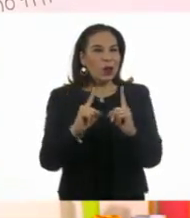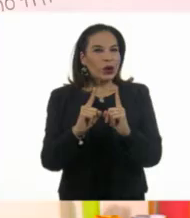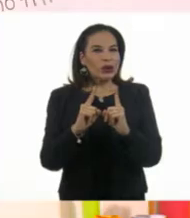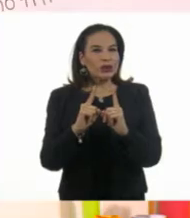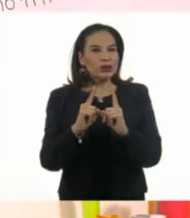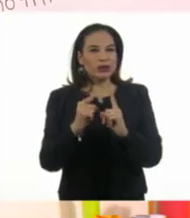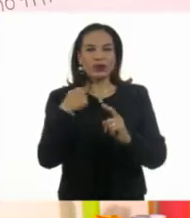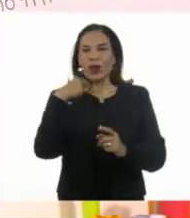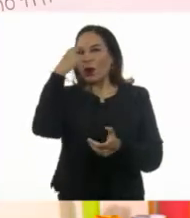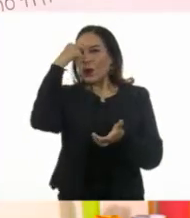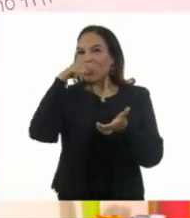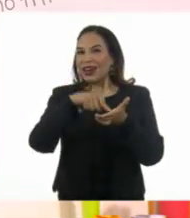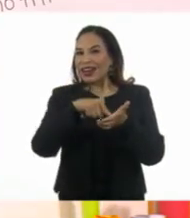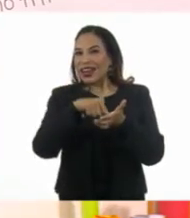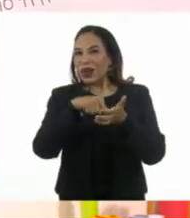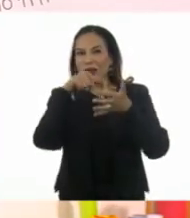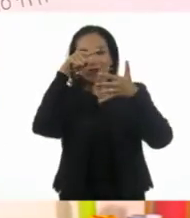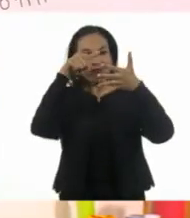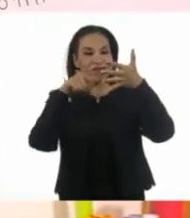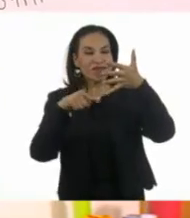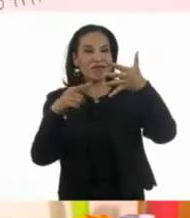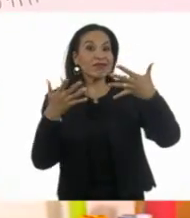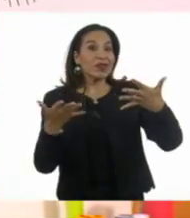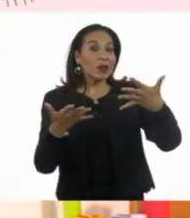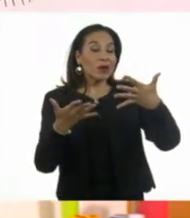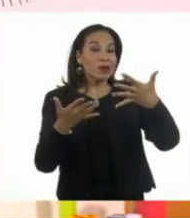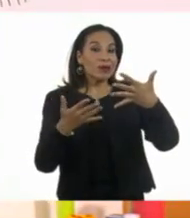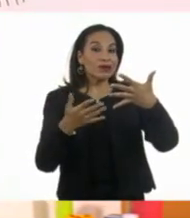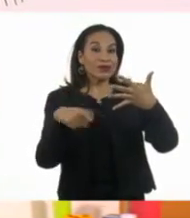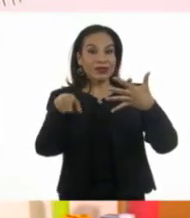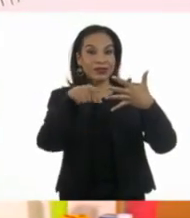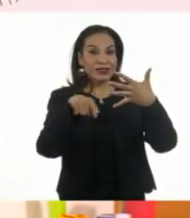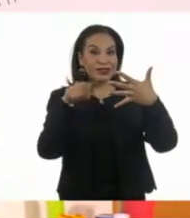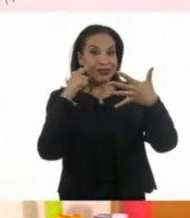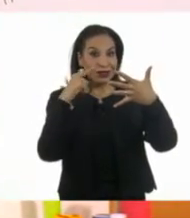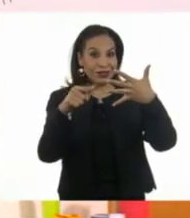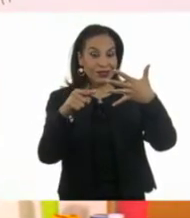corto? Yo creo que es... A ver, chicos.